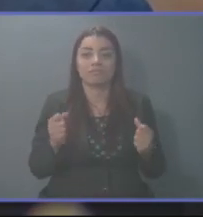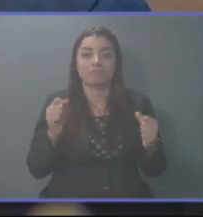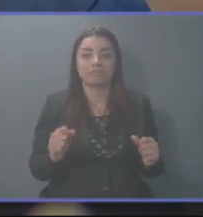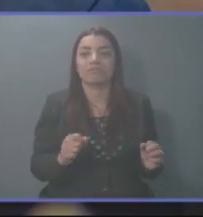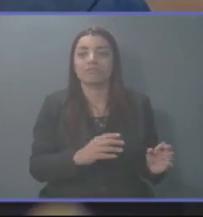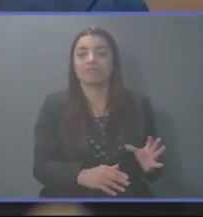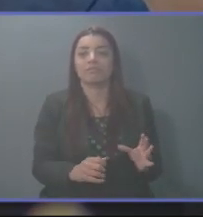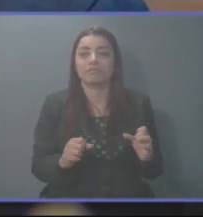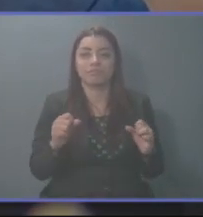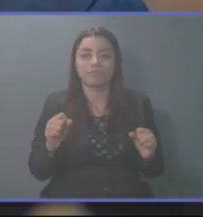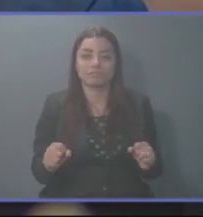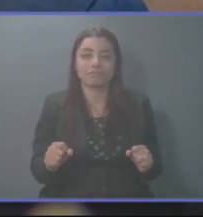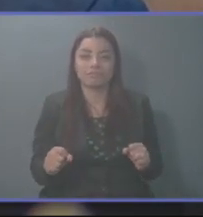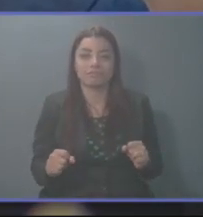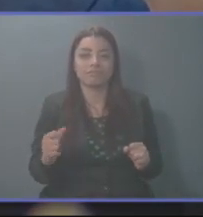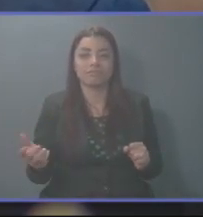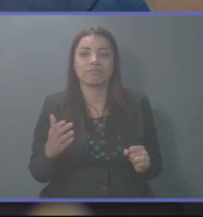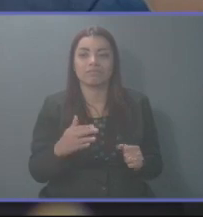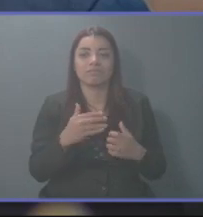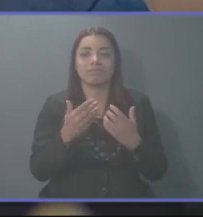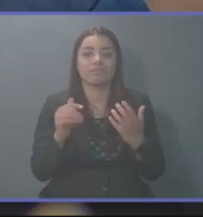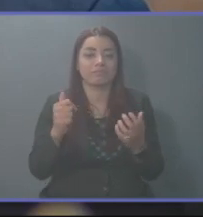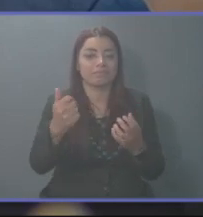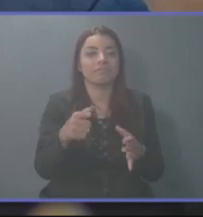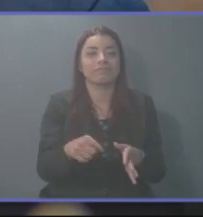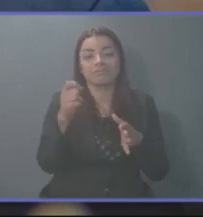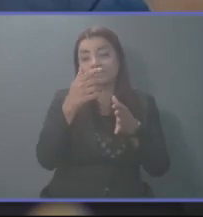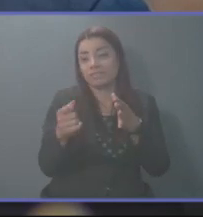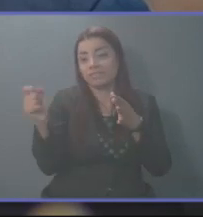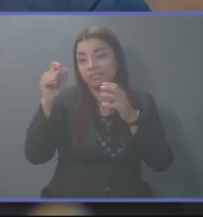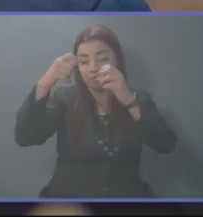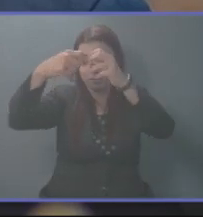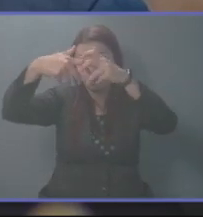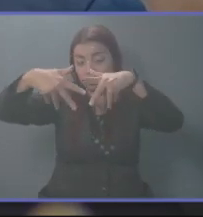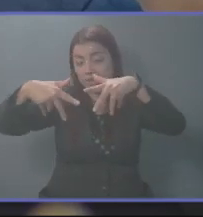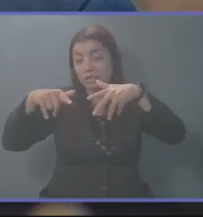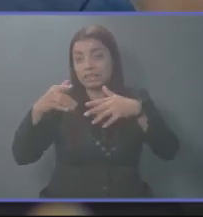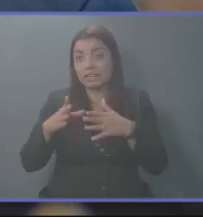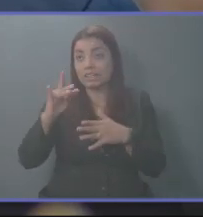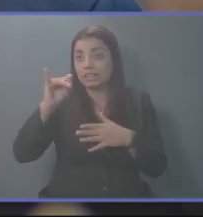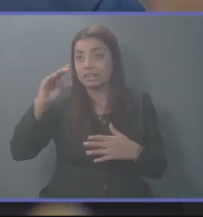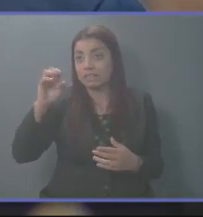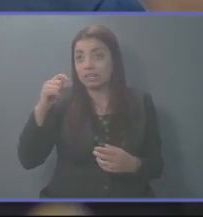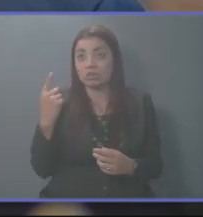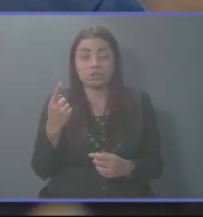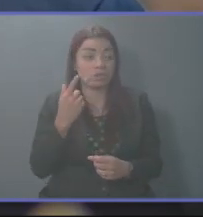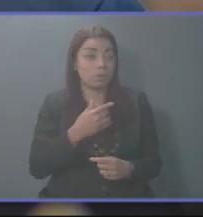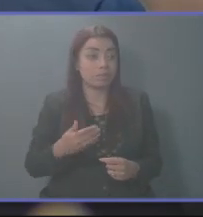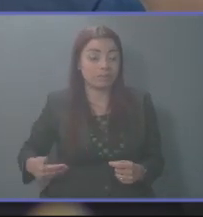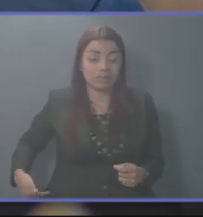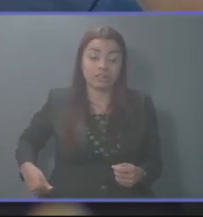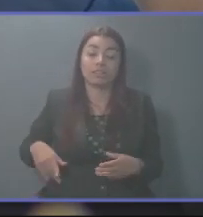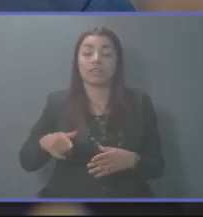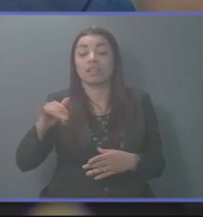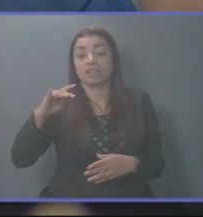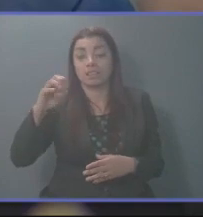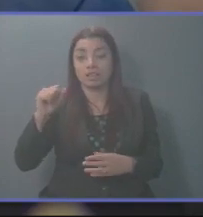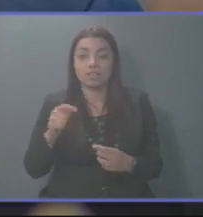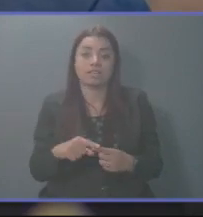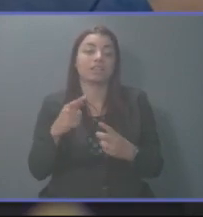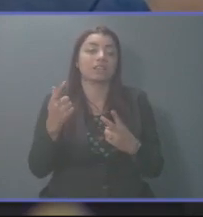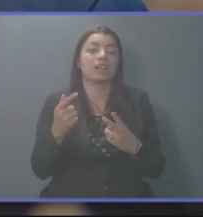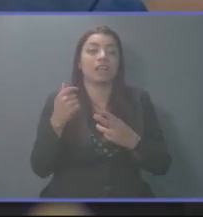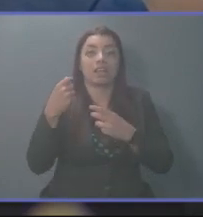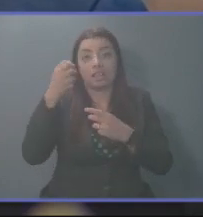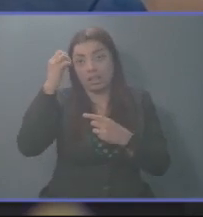o decisión en el organigrama institucional del INDES, exceptuando al presidente del INDES. Sobre las observaciones